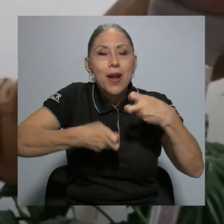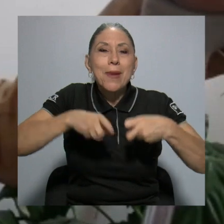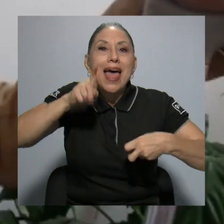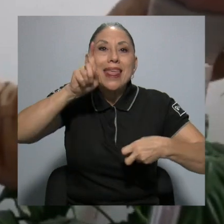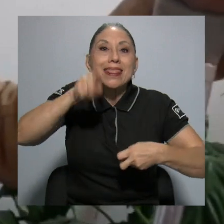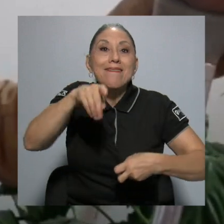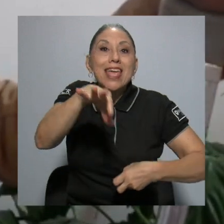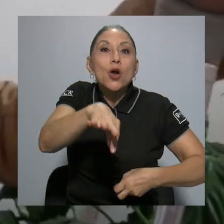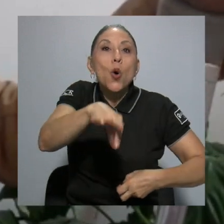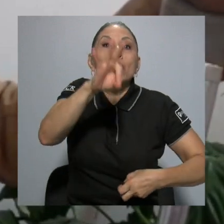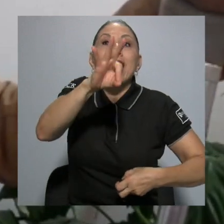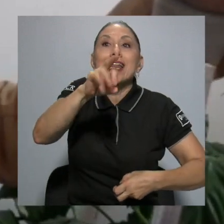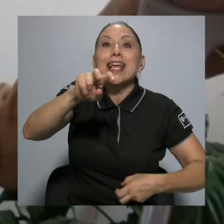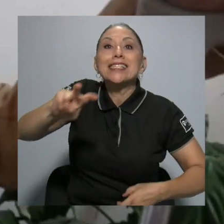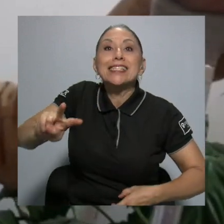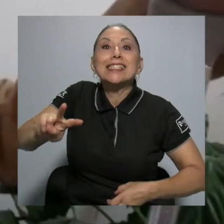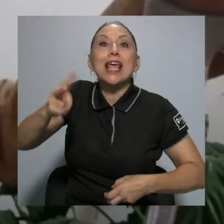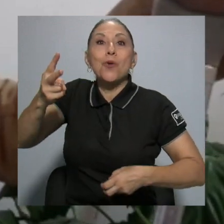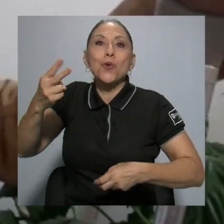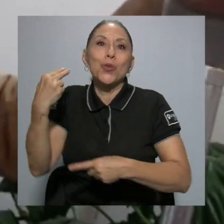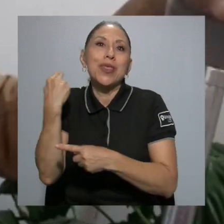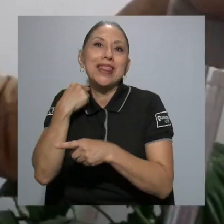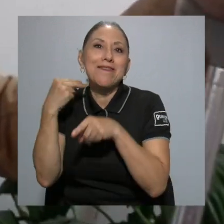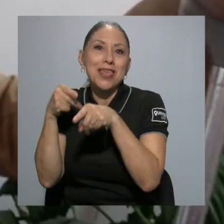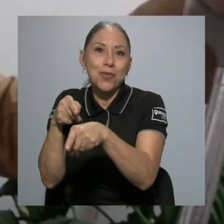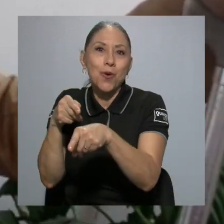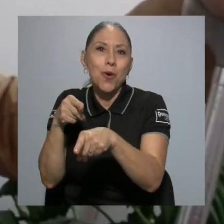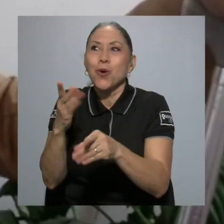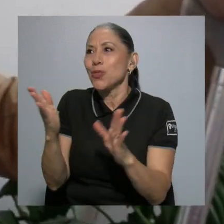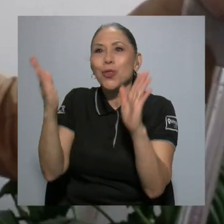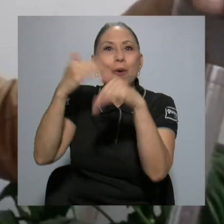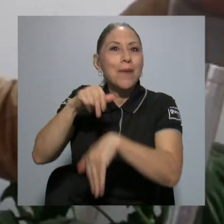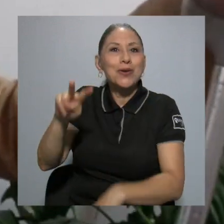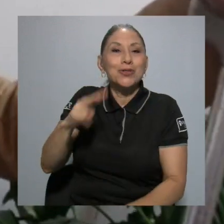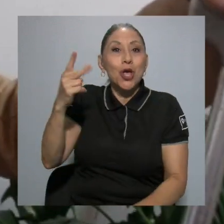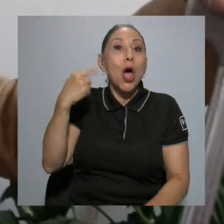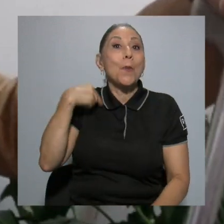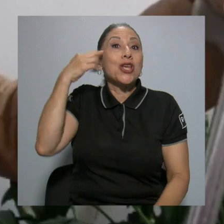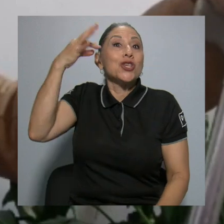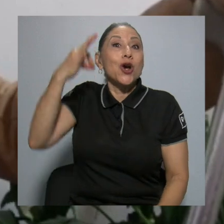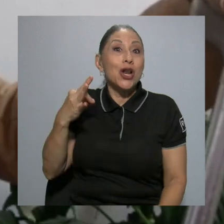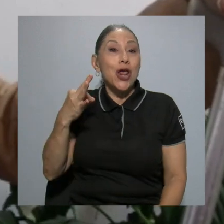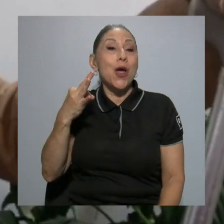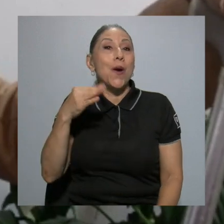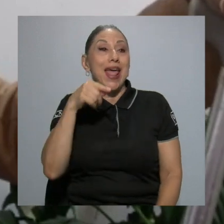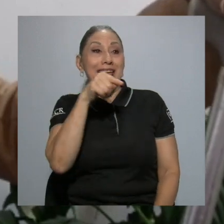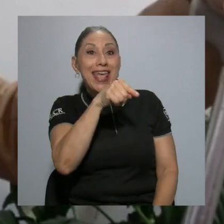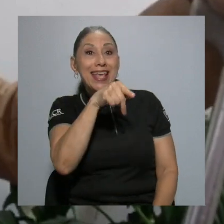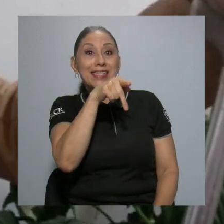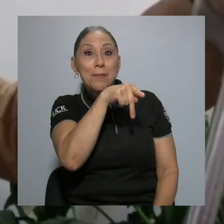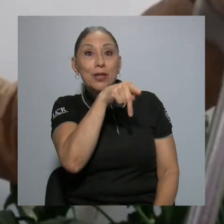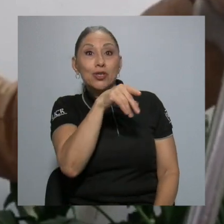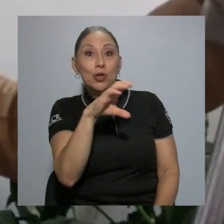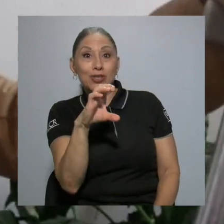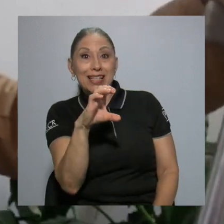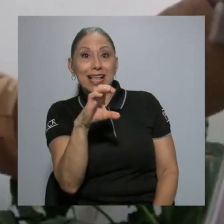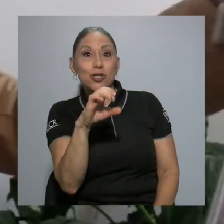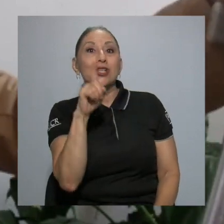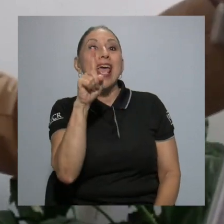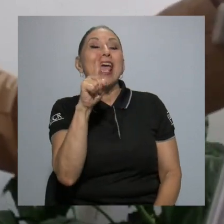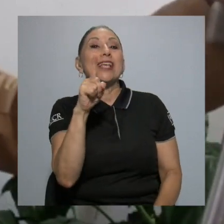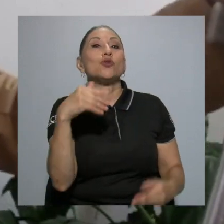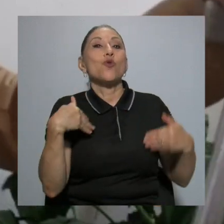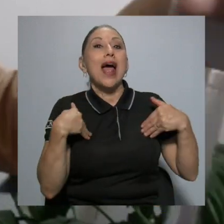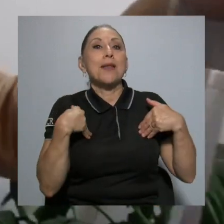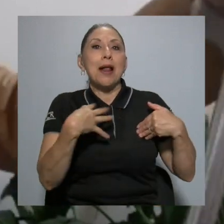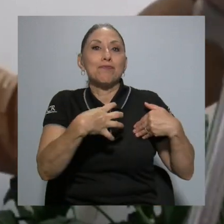encontrar un segundo individuo. Y no va a haber un segundo individuo porque tengo la sospecha que Perú cetus es un animal endémico del Perú, ya